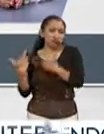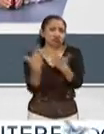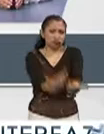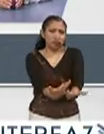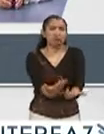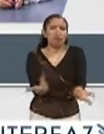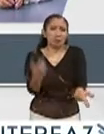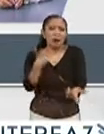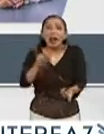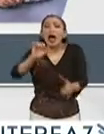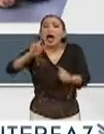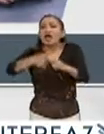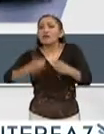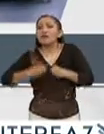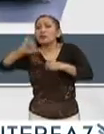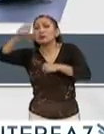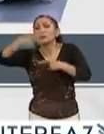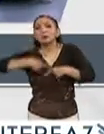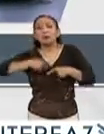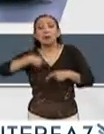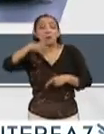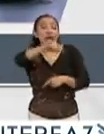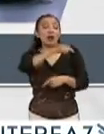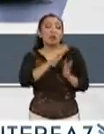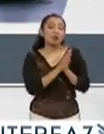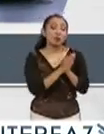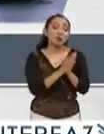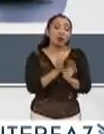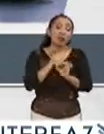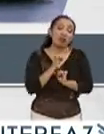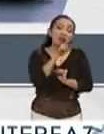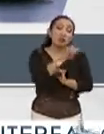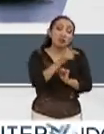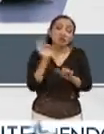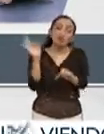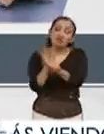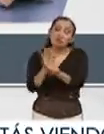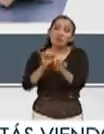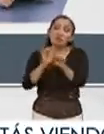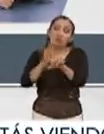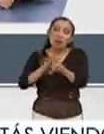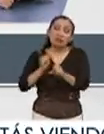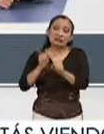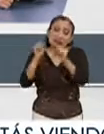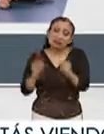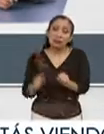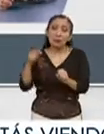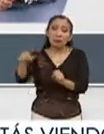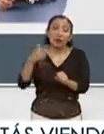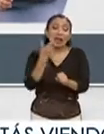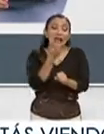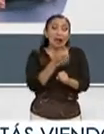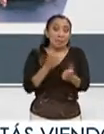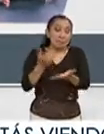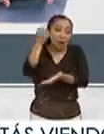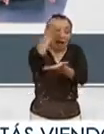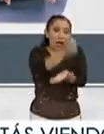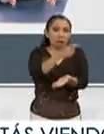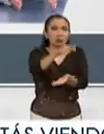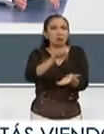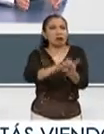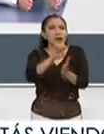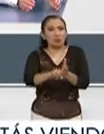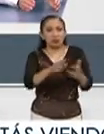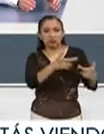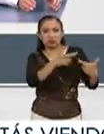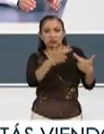órganos, pero sí piden que las autoridades fortalezcan el sistema y den más recursos, porque cada trasplante, entre